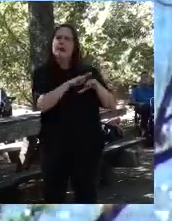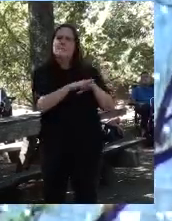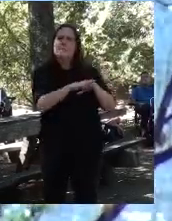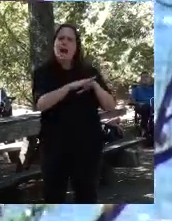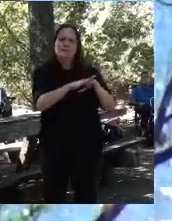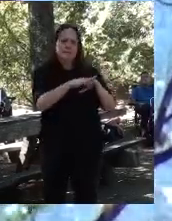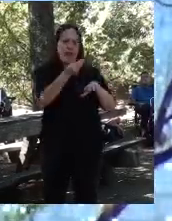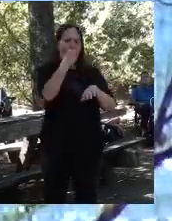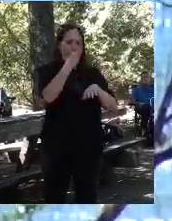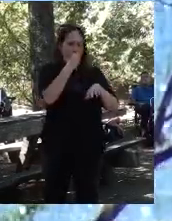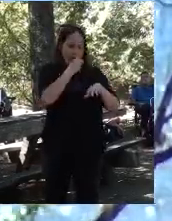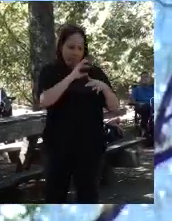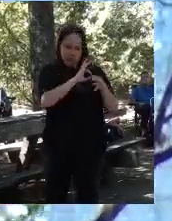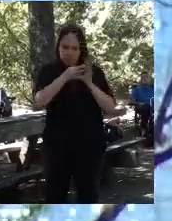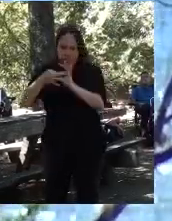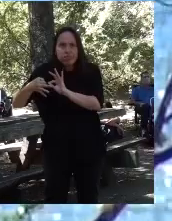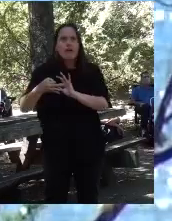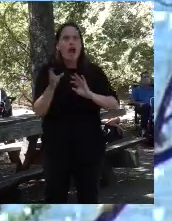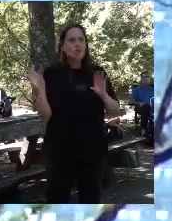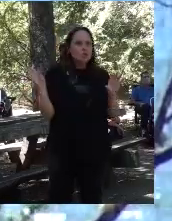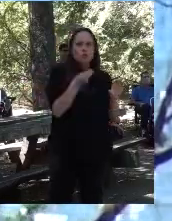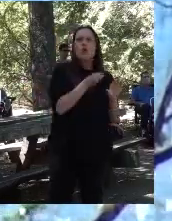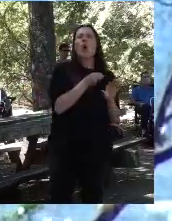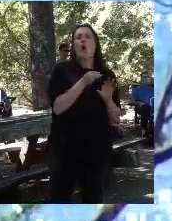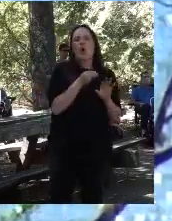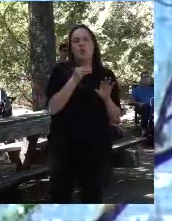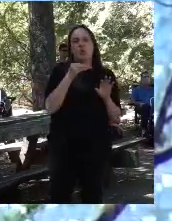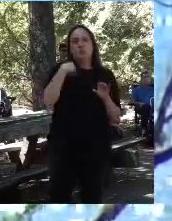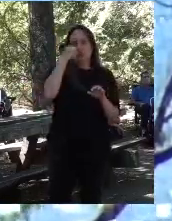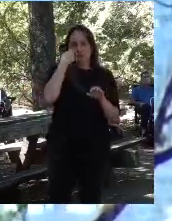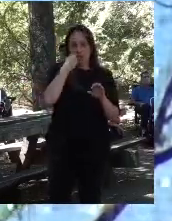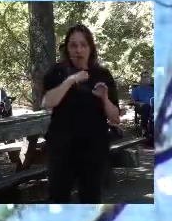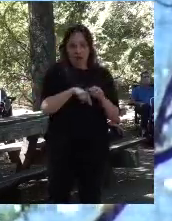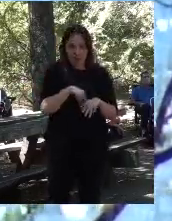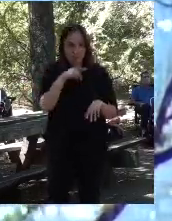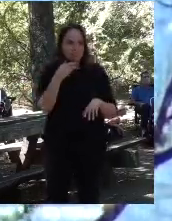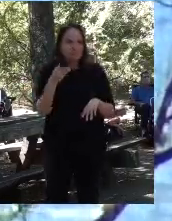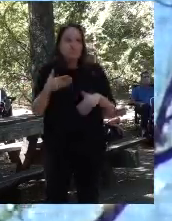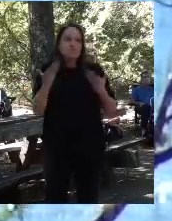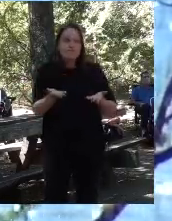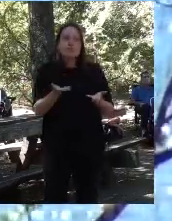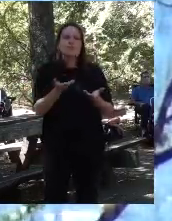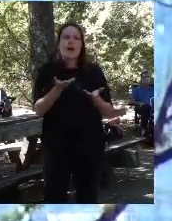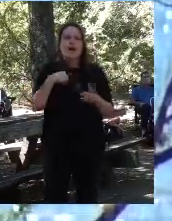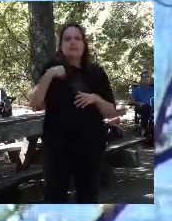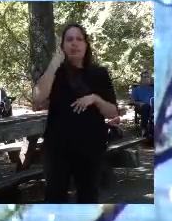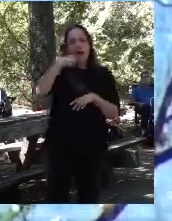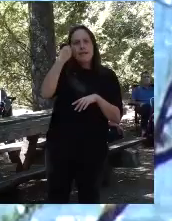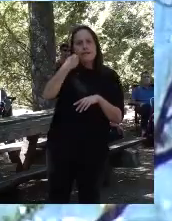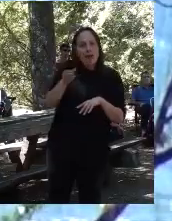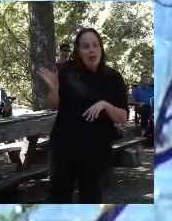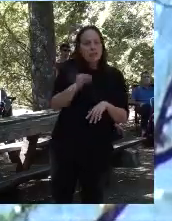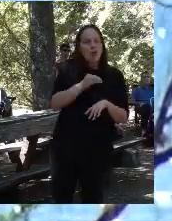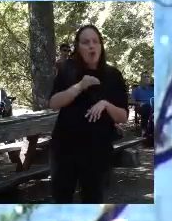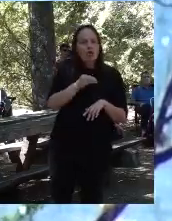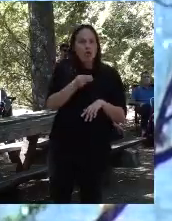red trófica del ecosistema marino antártico. Es decir, todas las especies comen krill o